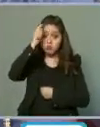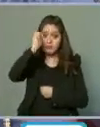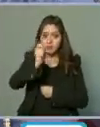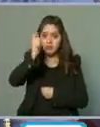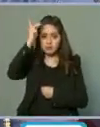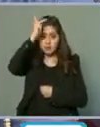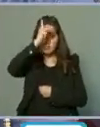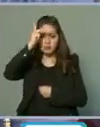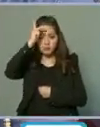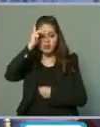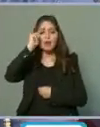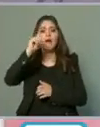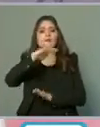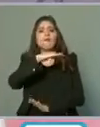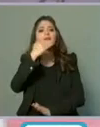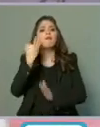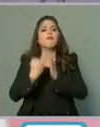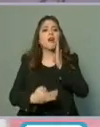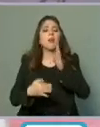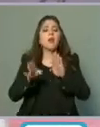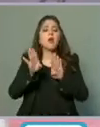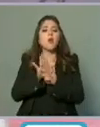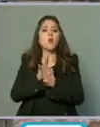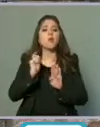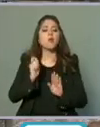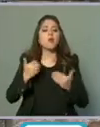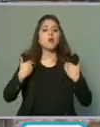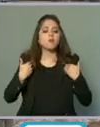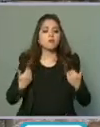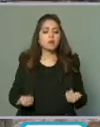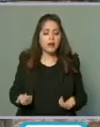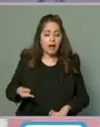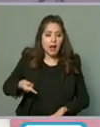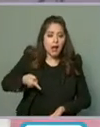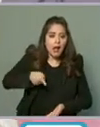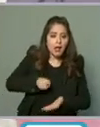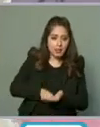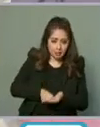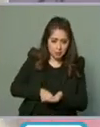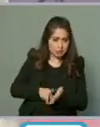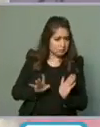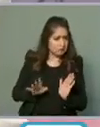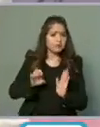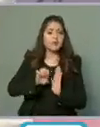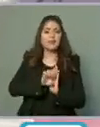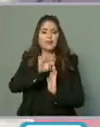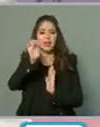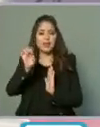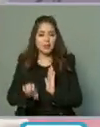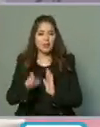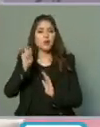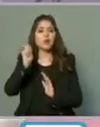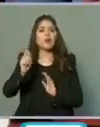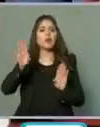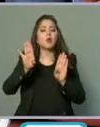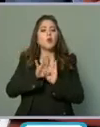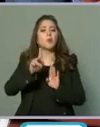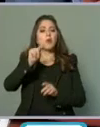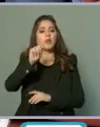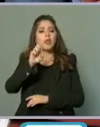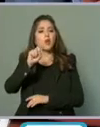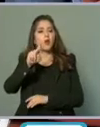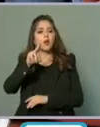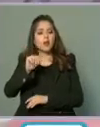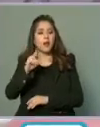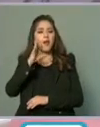una falta de balance internamente, ¿sí? Si nos vamos a un modelo que explica esto desde la teoría freudiana,